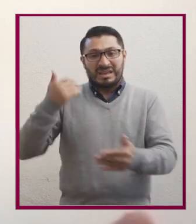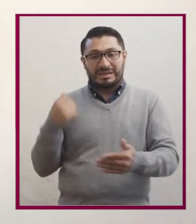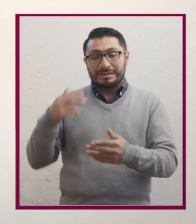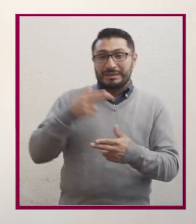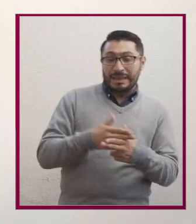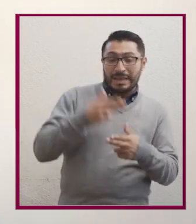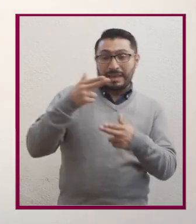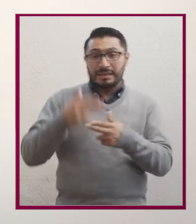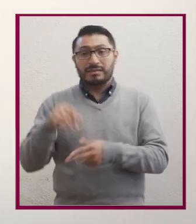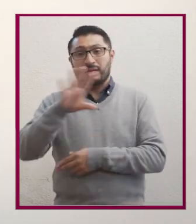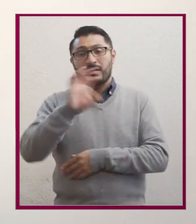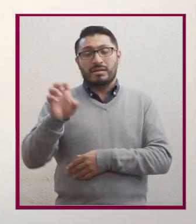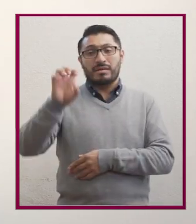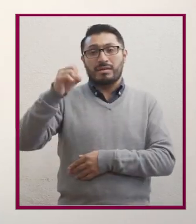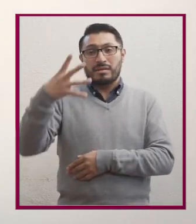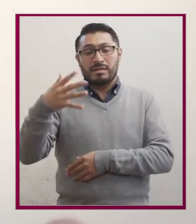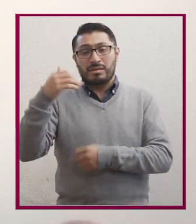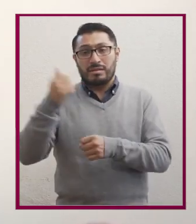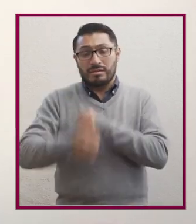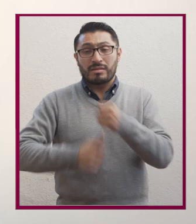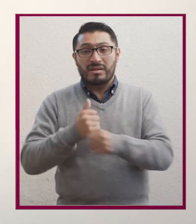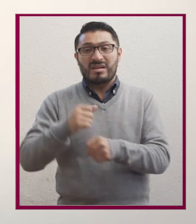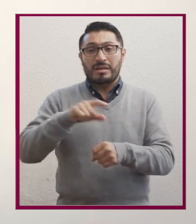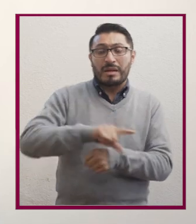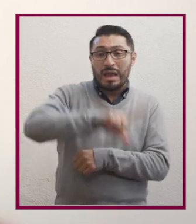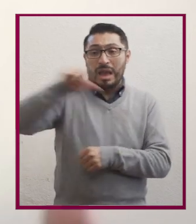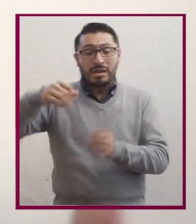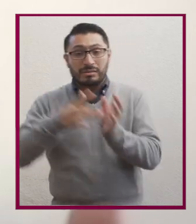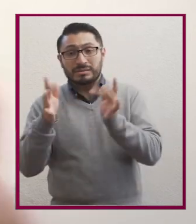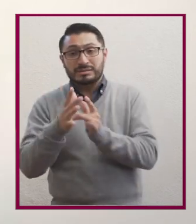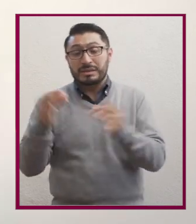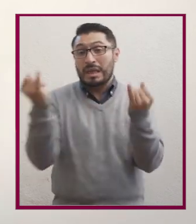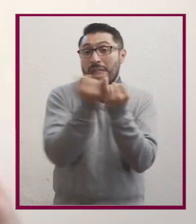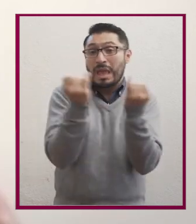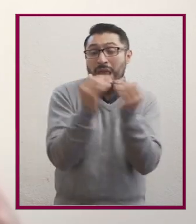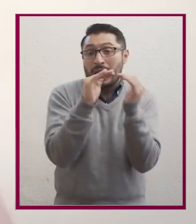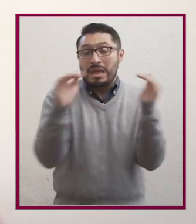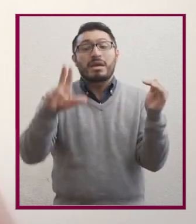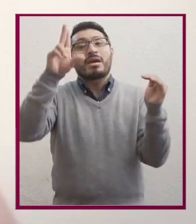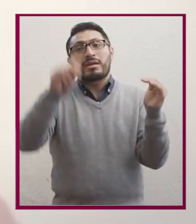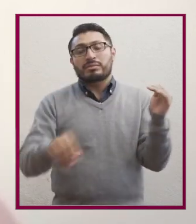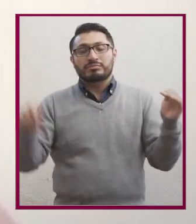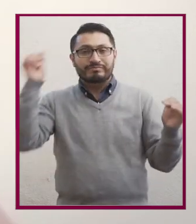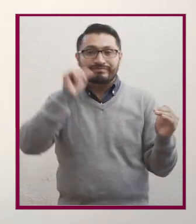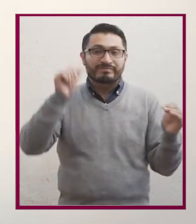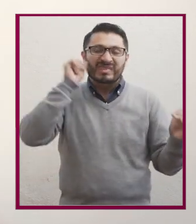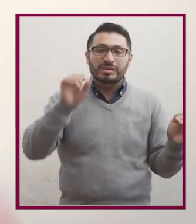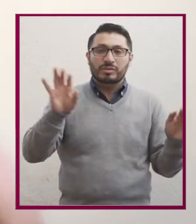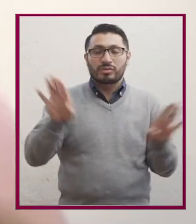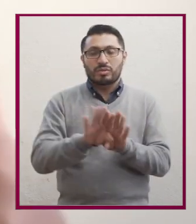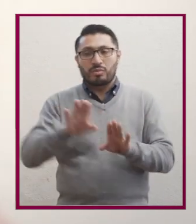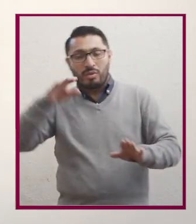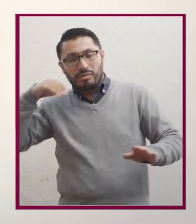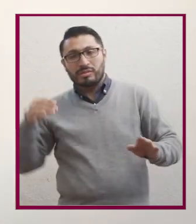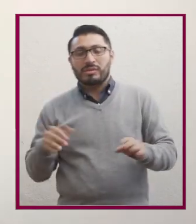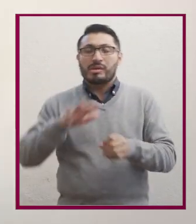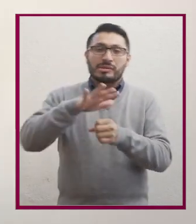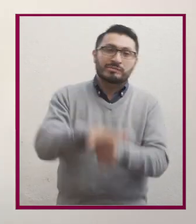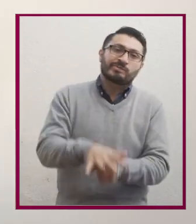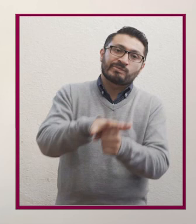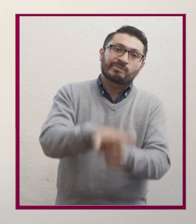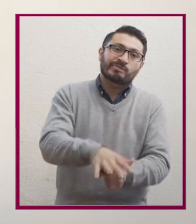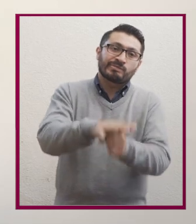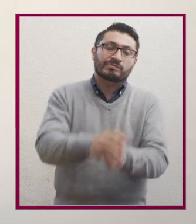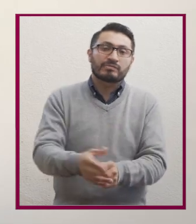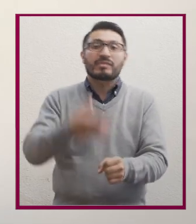565 después de Cristo, no gozaron de una igualdad. Estuvieron siempre sujetas a una tutela, la cual